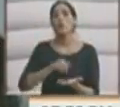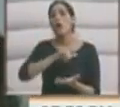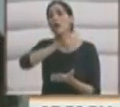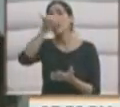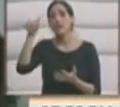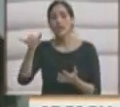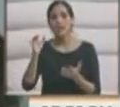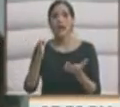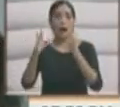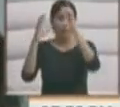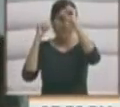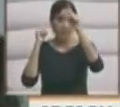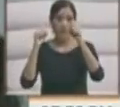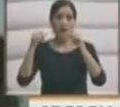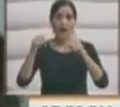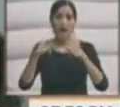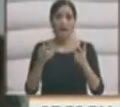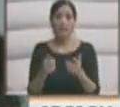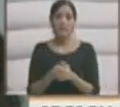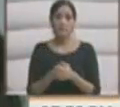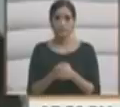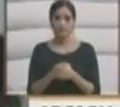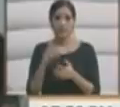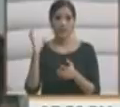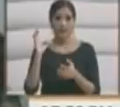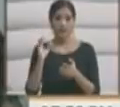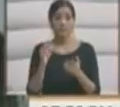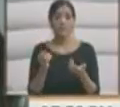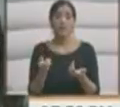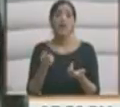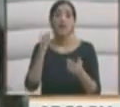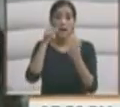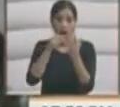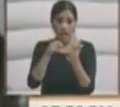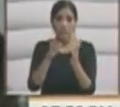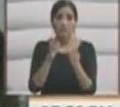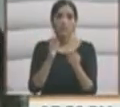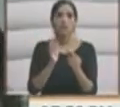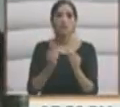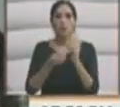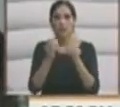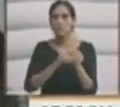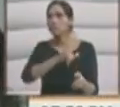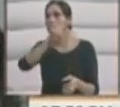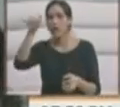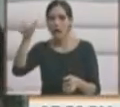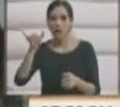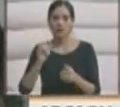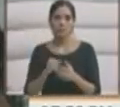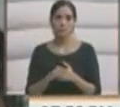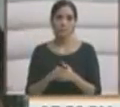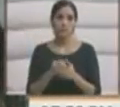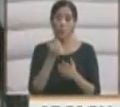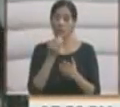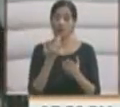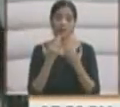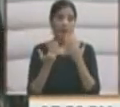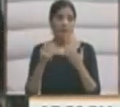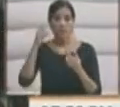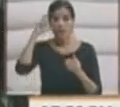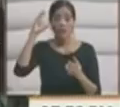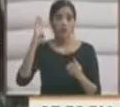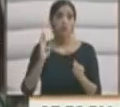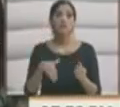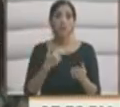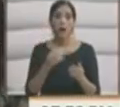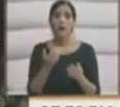a la cancillería aquí en la Avenida Urdaneta, y entonces por medio de ahí me hicieron las gestiones para allá. Bueno, gracias a Dios, porque bueno, ya